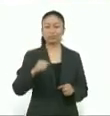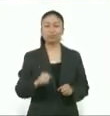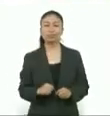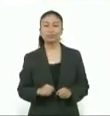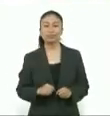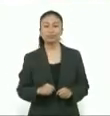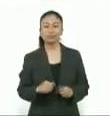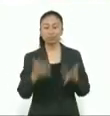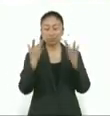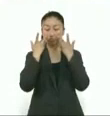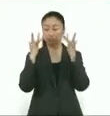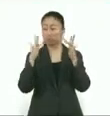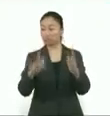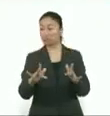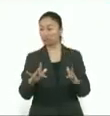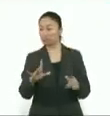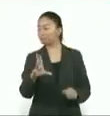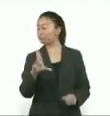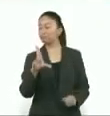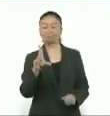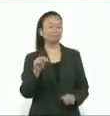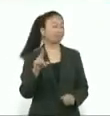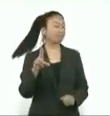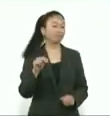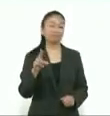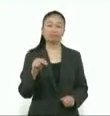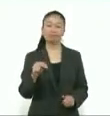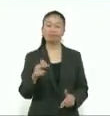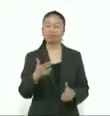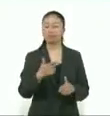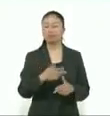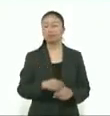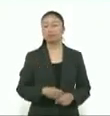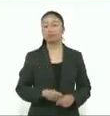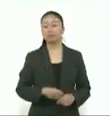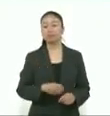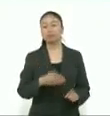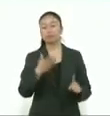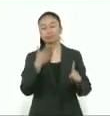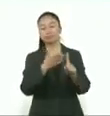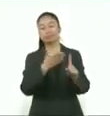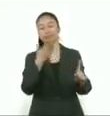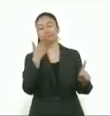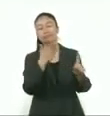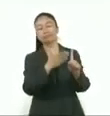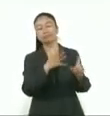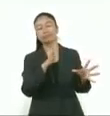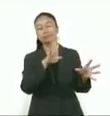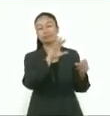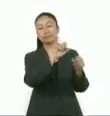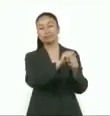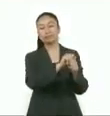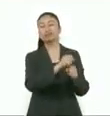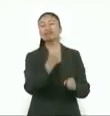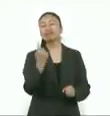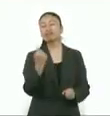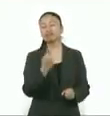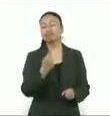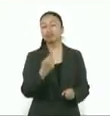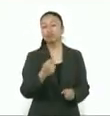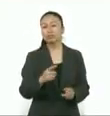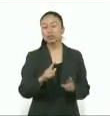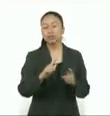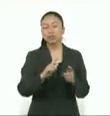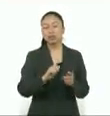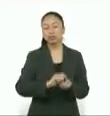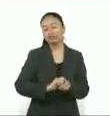y a no rendirnos hasta alcanzar el principal objetivo de nuestro movimiento, la transformación de